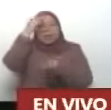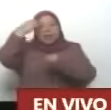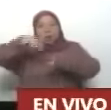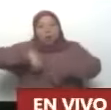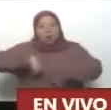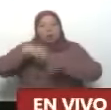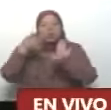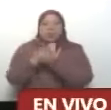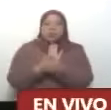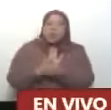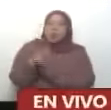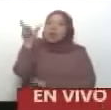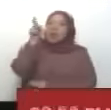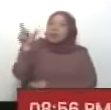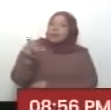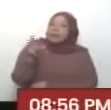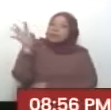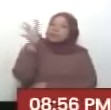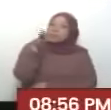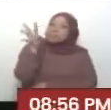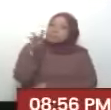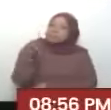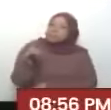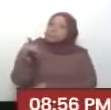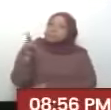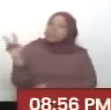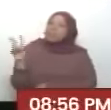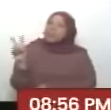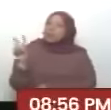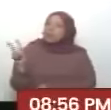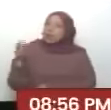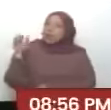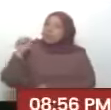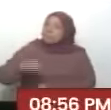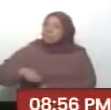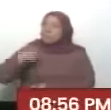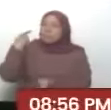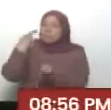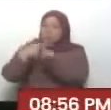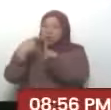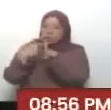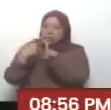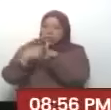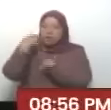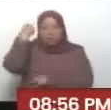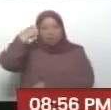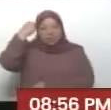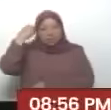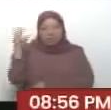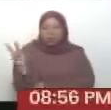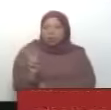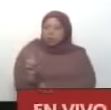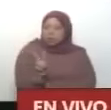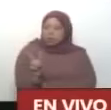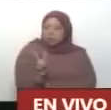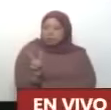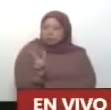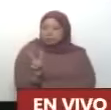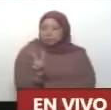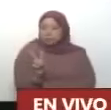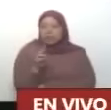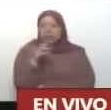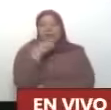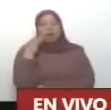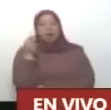el Esequibo, al gran consenso por la Venezuela afirmativa. Y aquí está, miren, de todas las